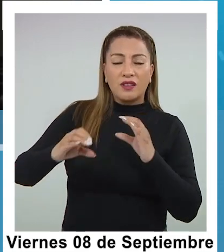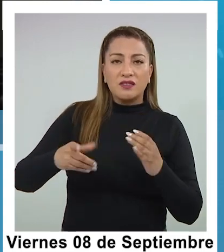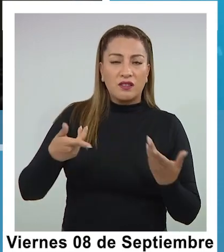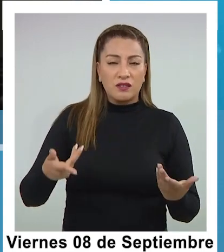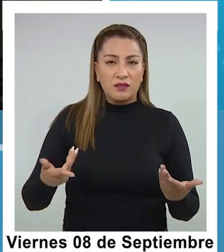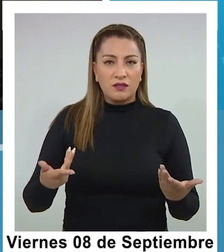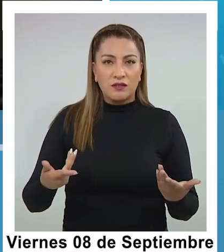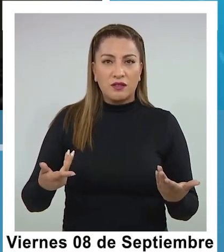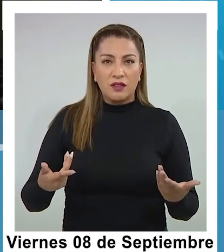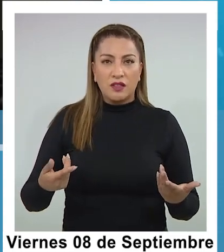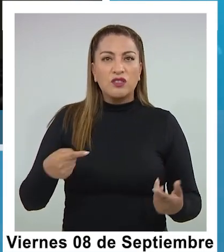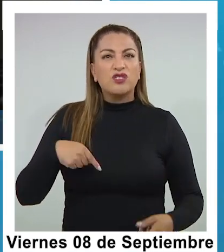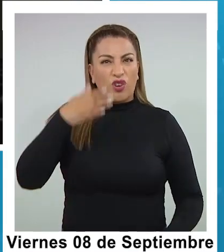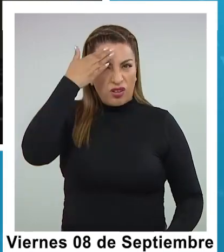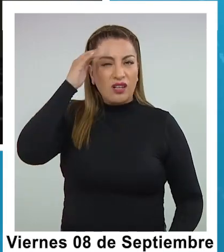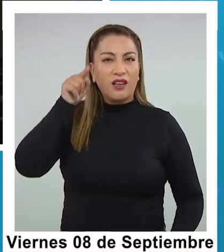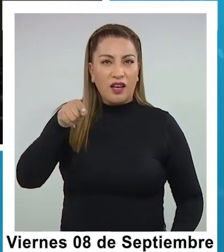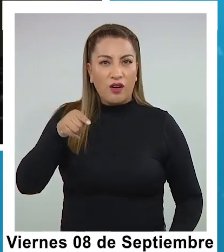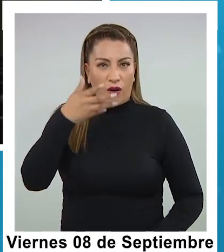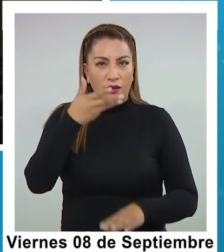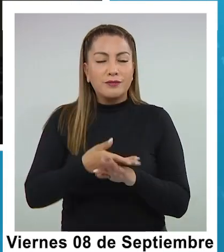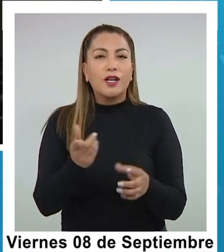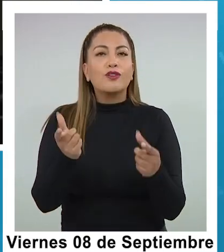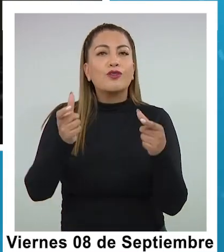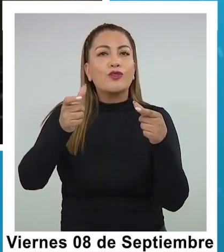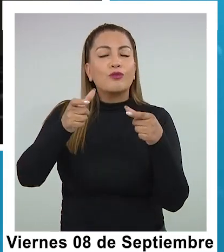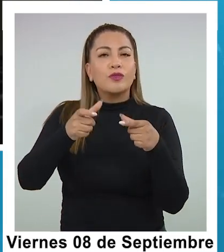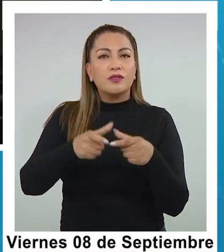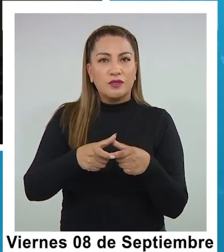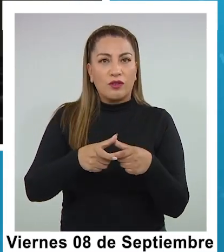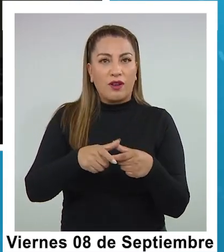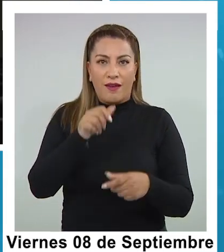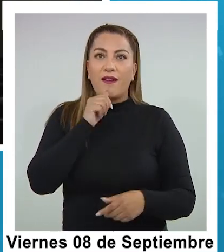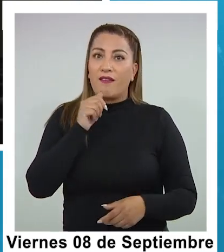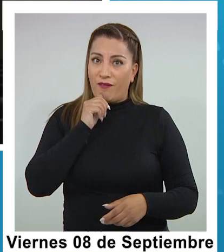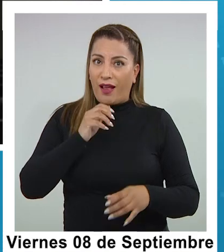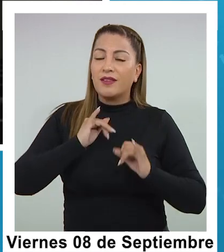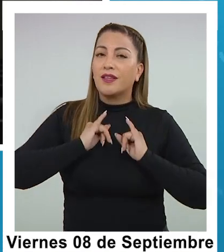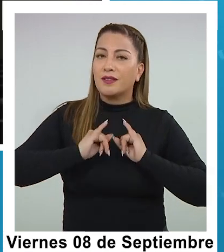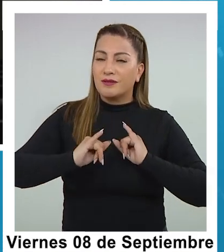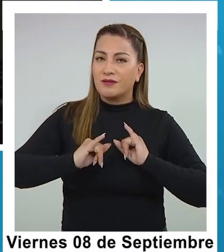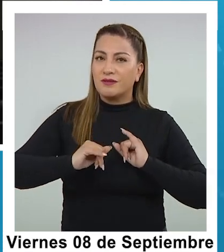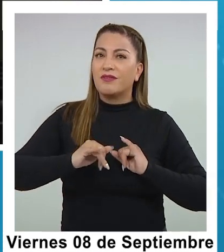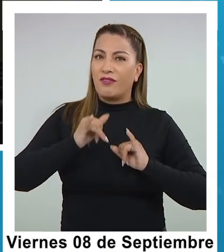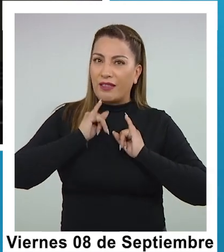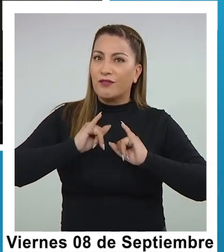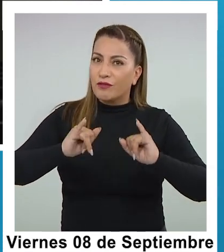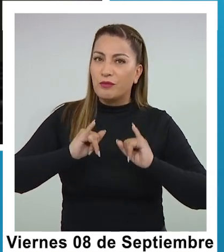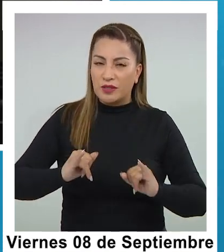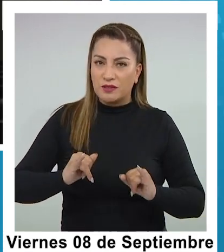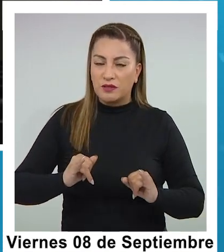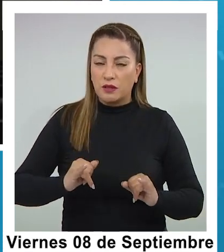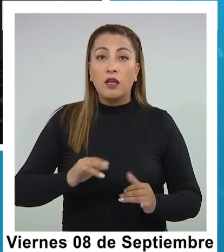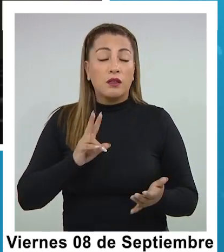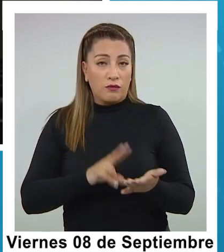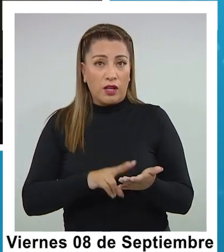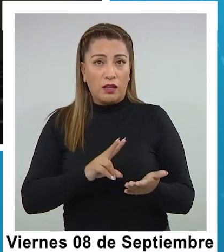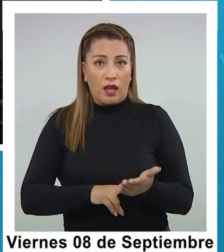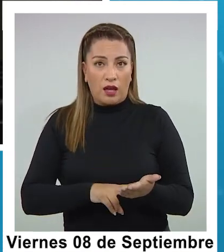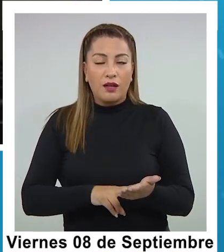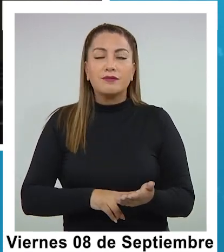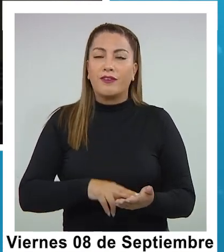eso creo en estas famosas comisiones contra la desinformación que se han creado. Yo creo que es cierto que existe